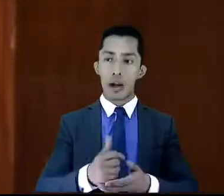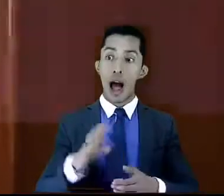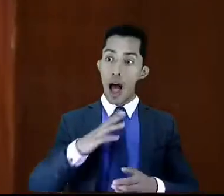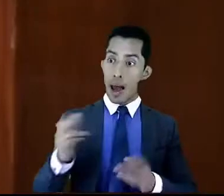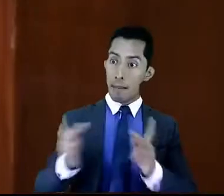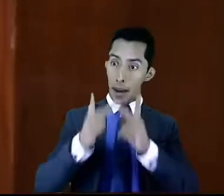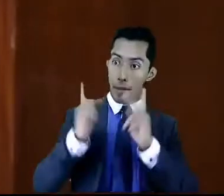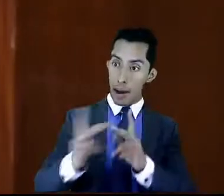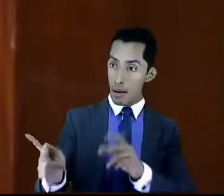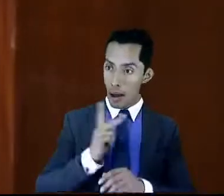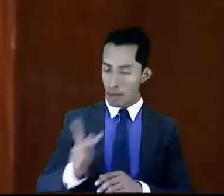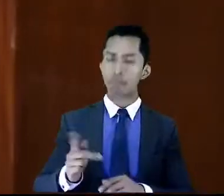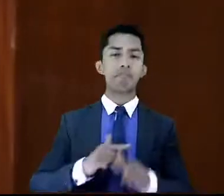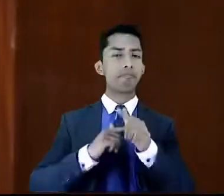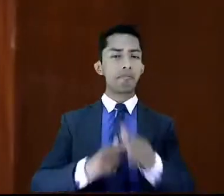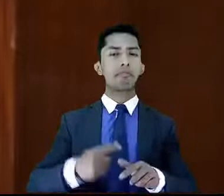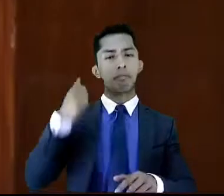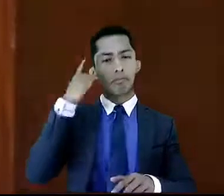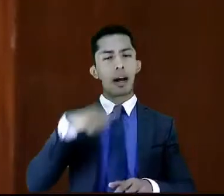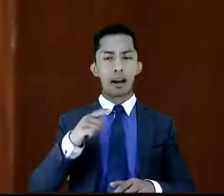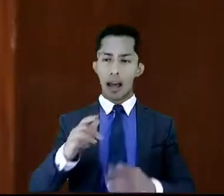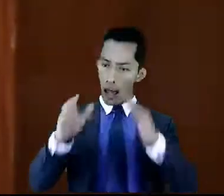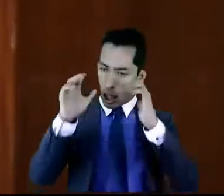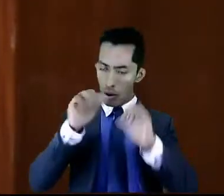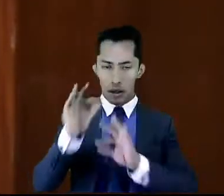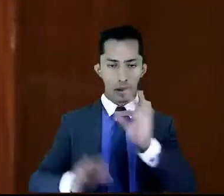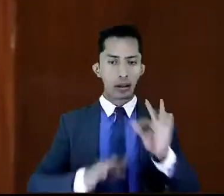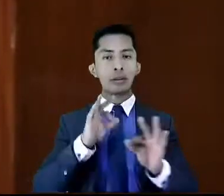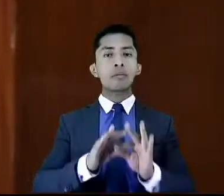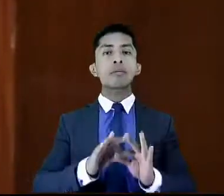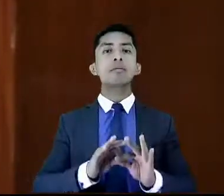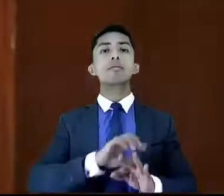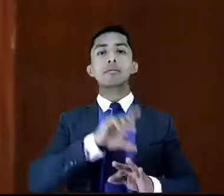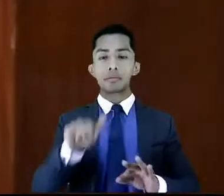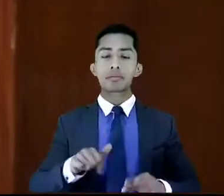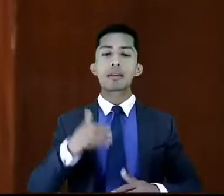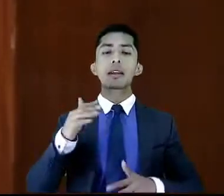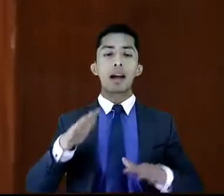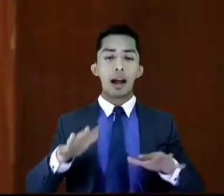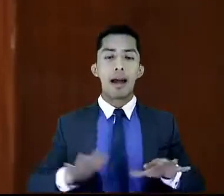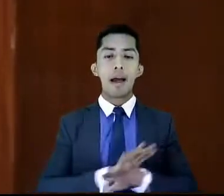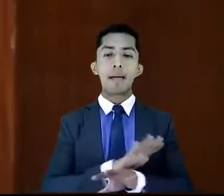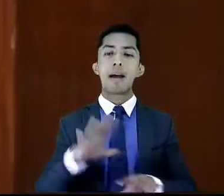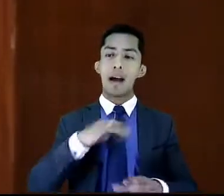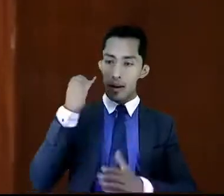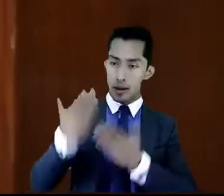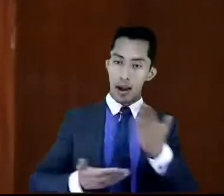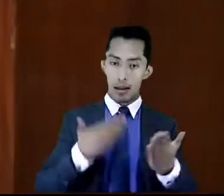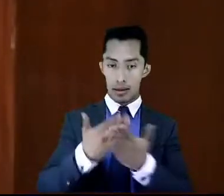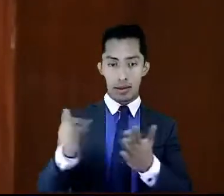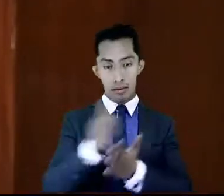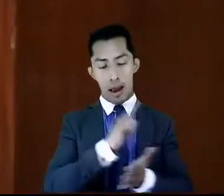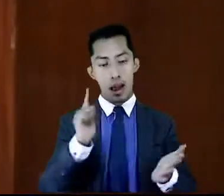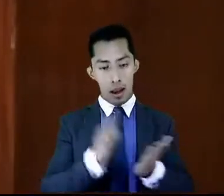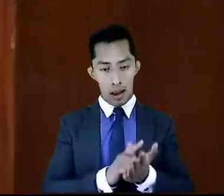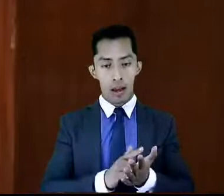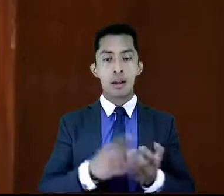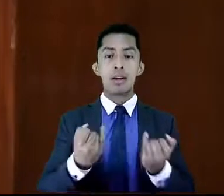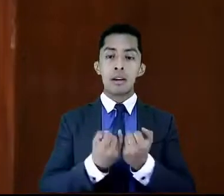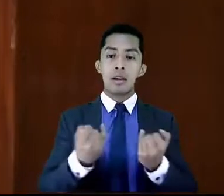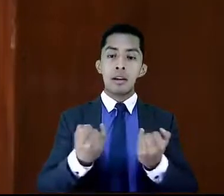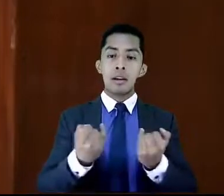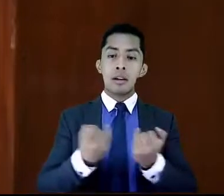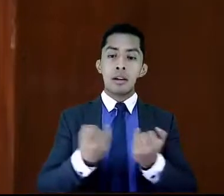construir acuerdos y transitar en las iniciativas de ley y proyectos de reforma necesarios